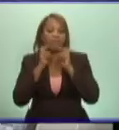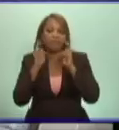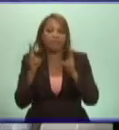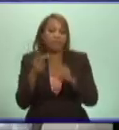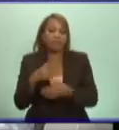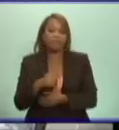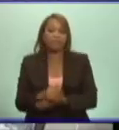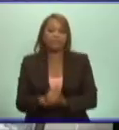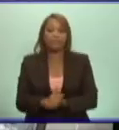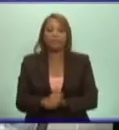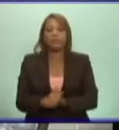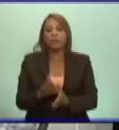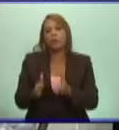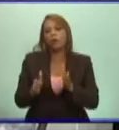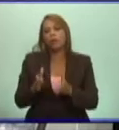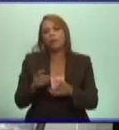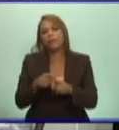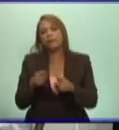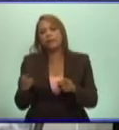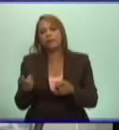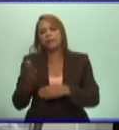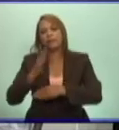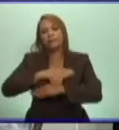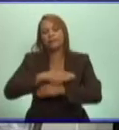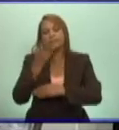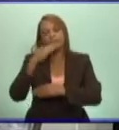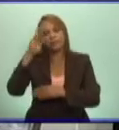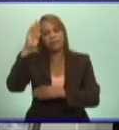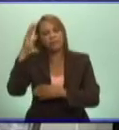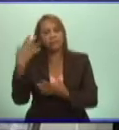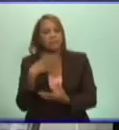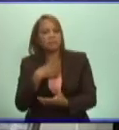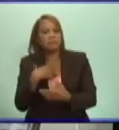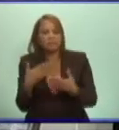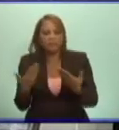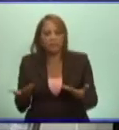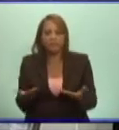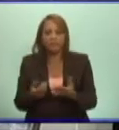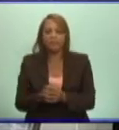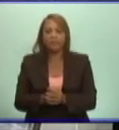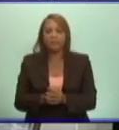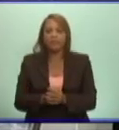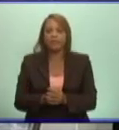otra parte de esta sección del Árbol de la Patria ya tiene que ver con